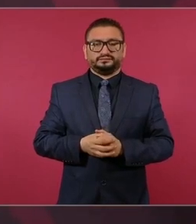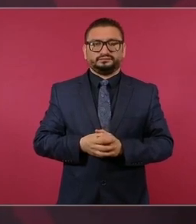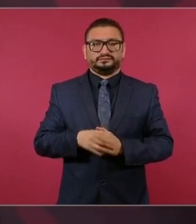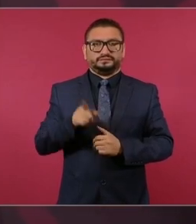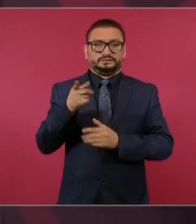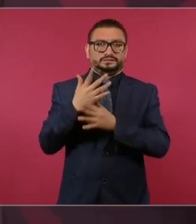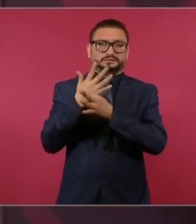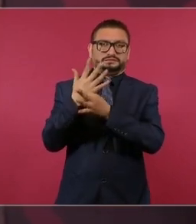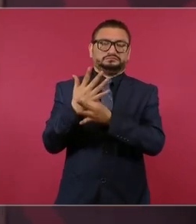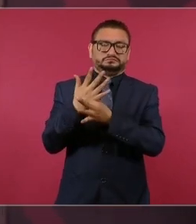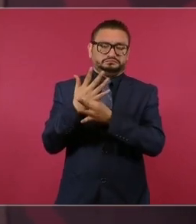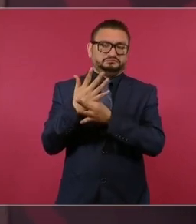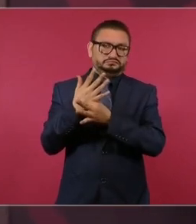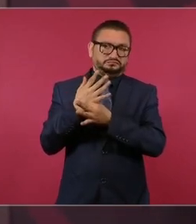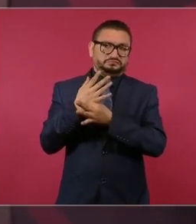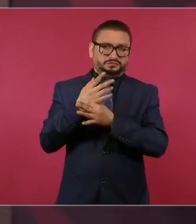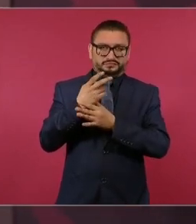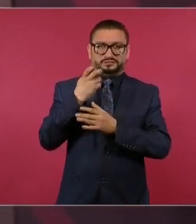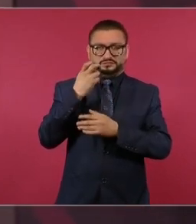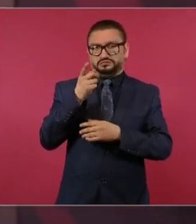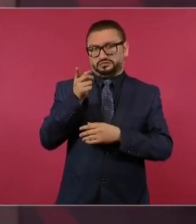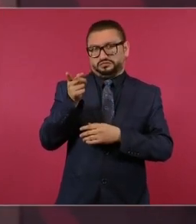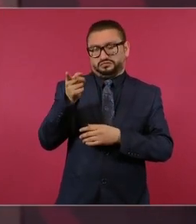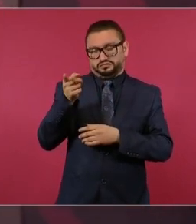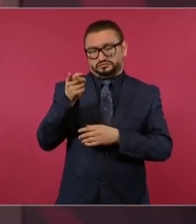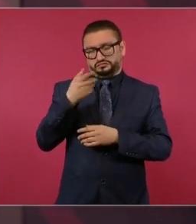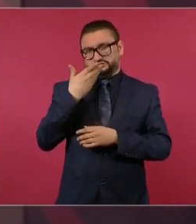decía, y a él le atribuyen,